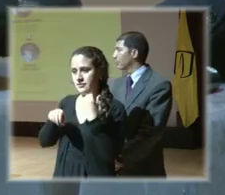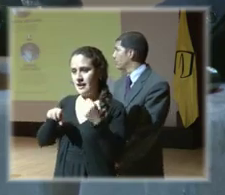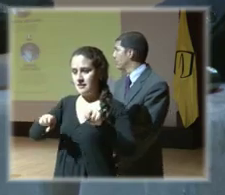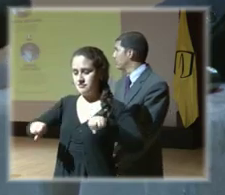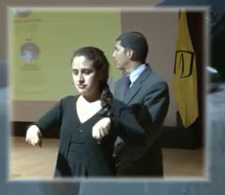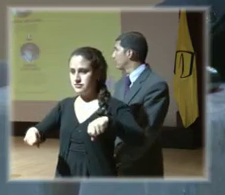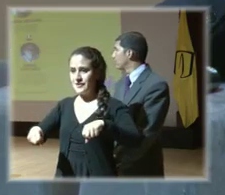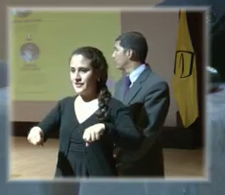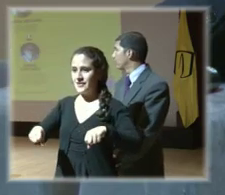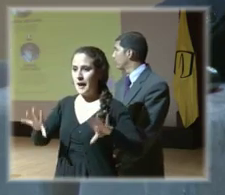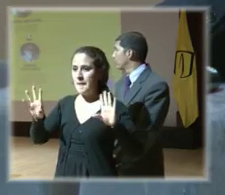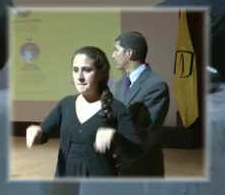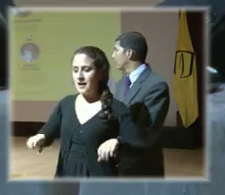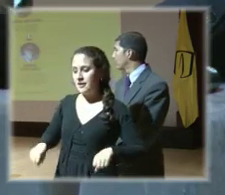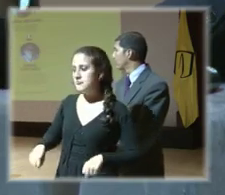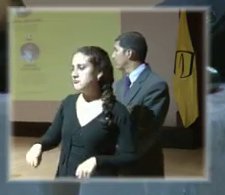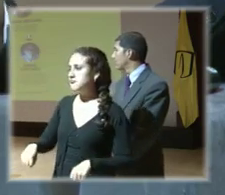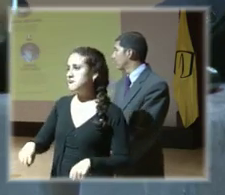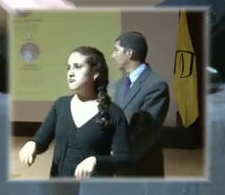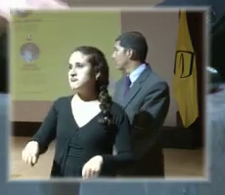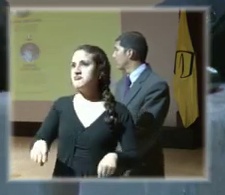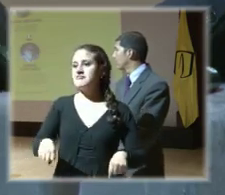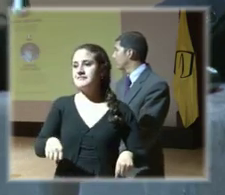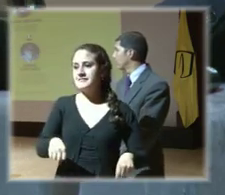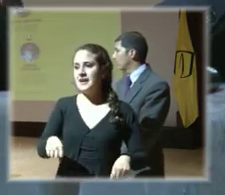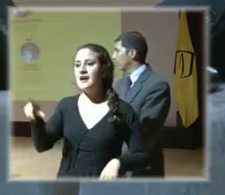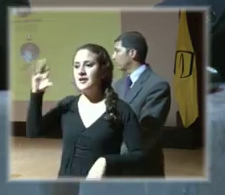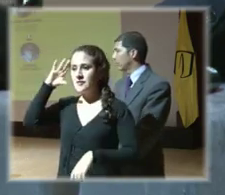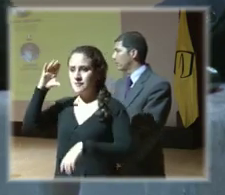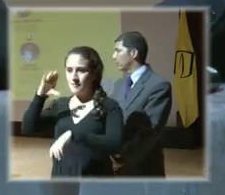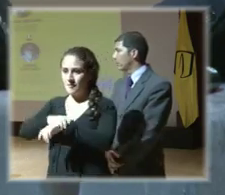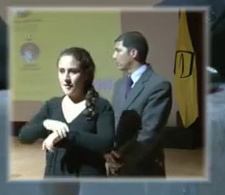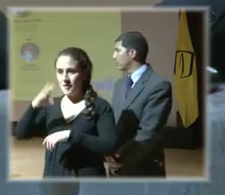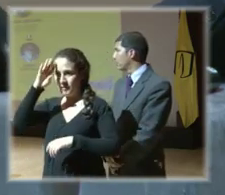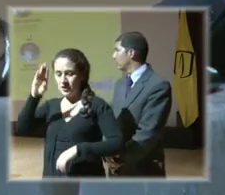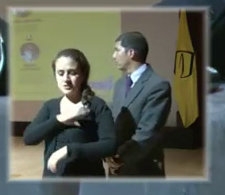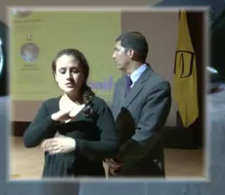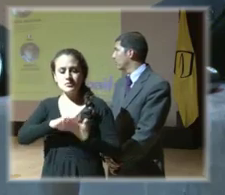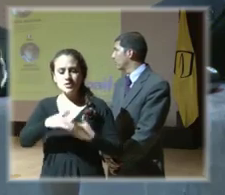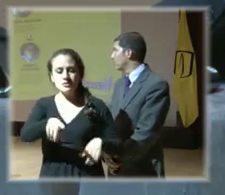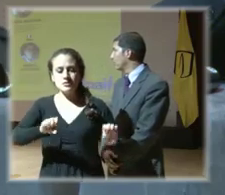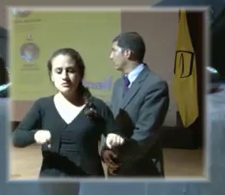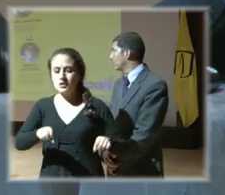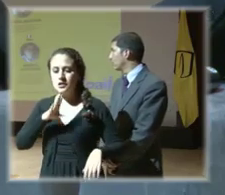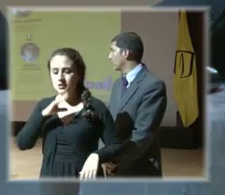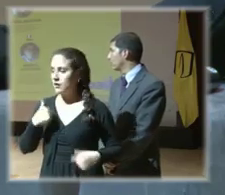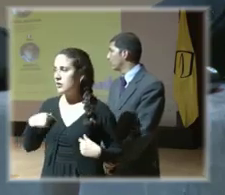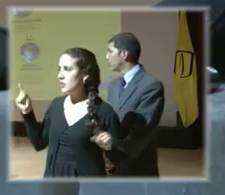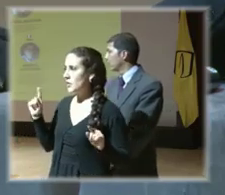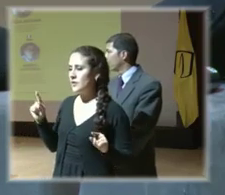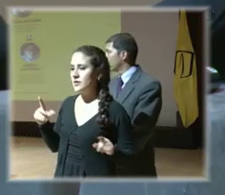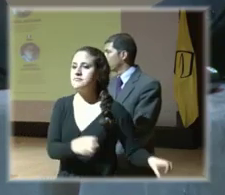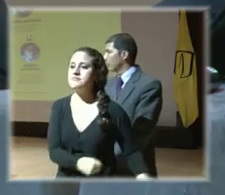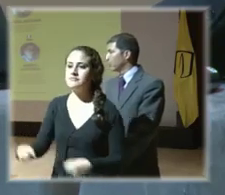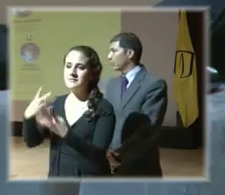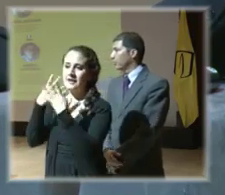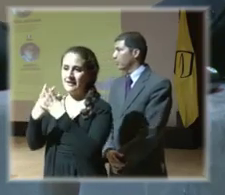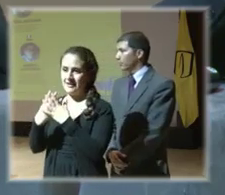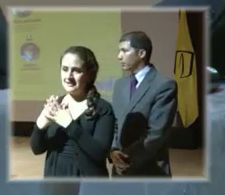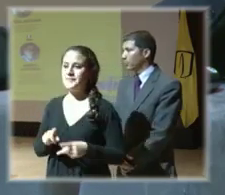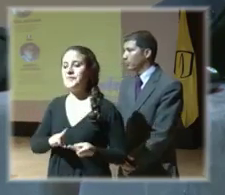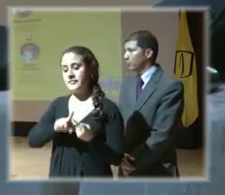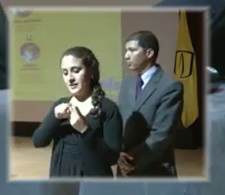y la iba arrastrando, y entonces lo encontró la policía, de quién es, no era de él, y terminó preso. Y el otro